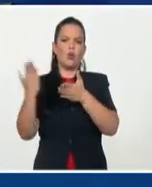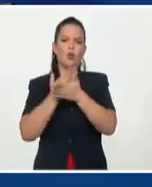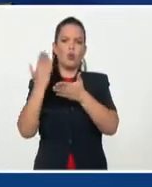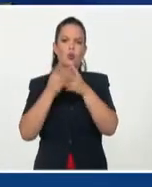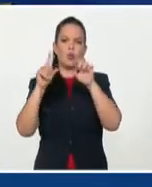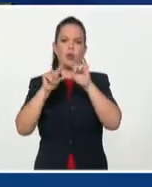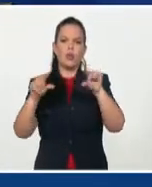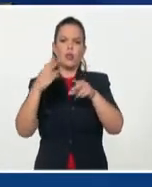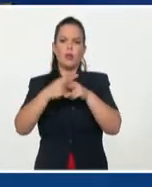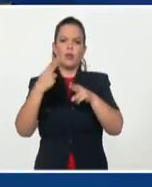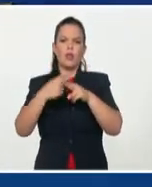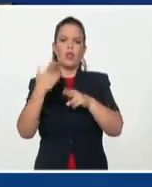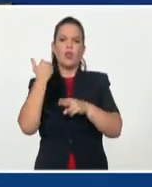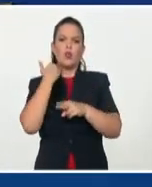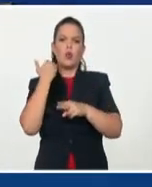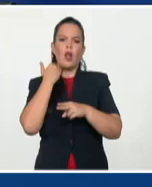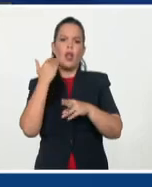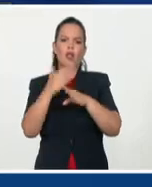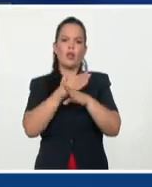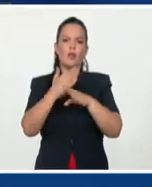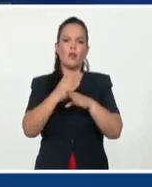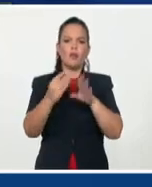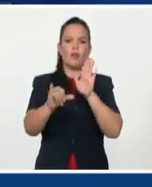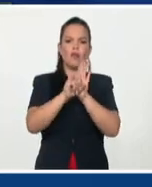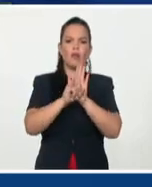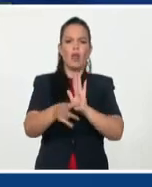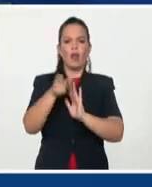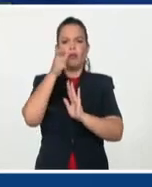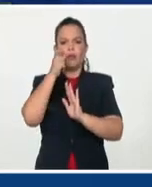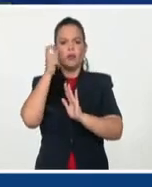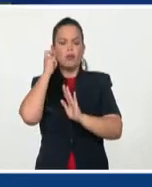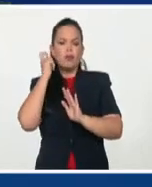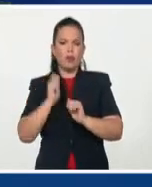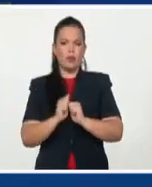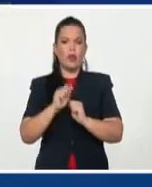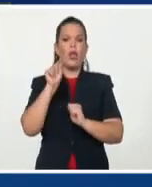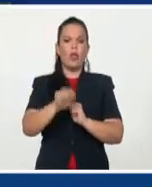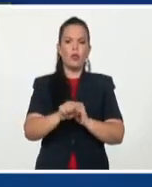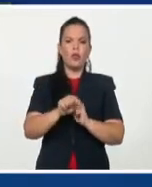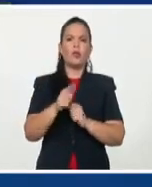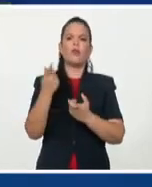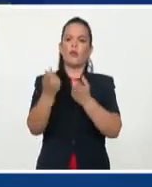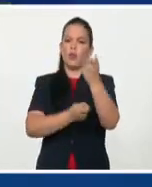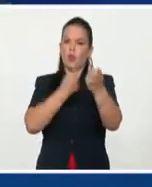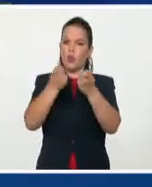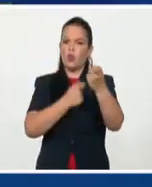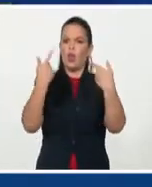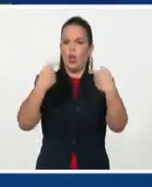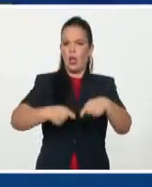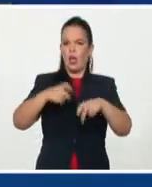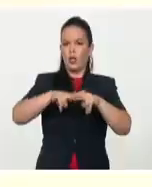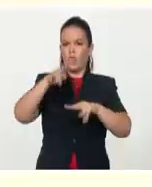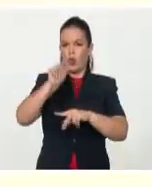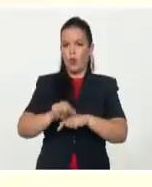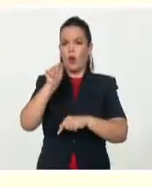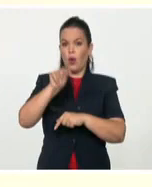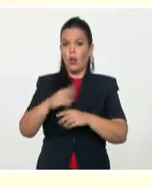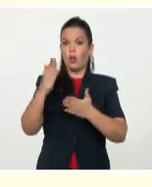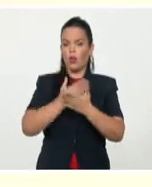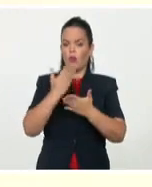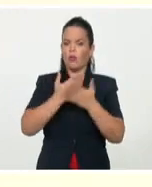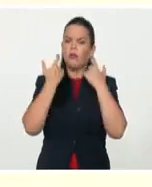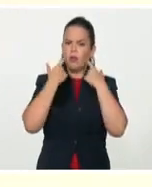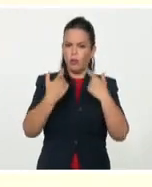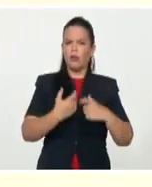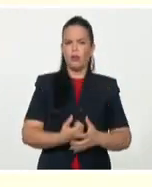Sexualidades e Identidades de Género No Heteronormativas, Tensiones y Desafíos para los Derechos Humanos, que es un libro de la editorial CNSEX. En medio